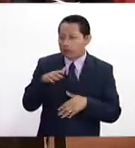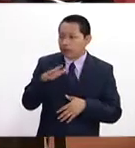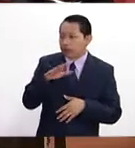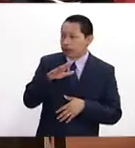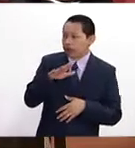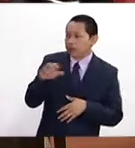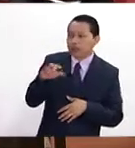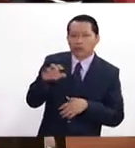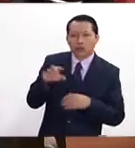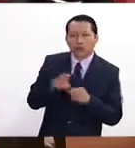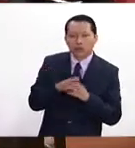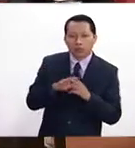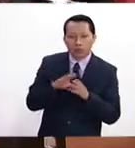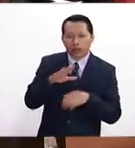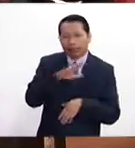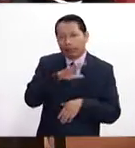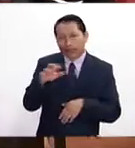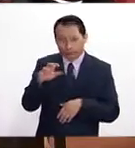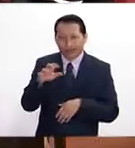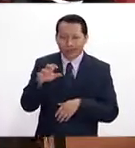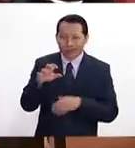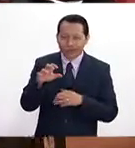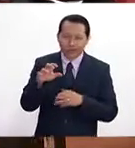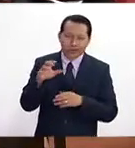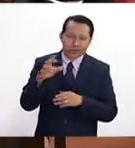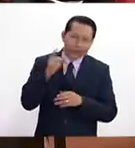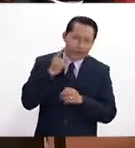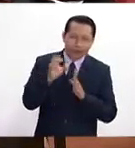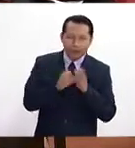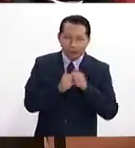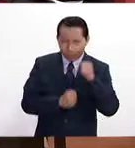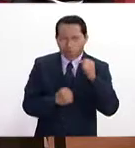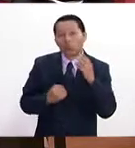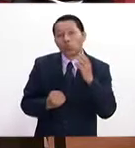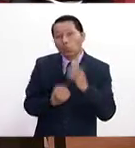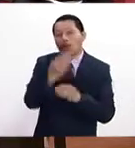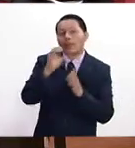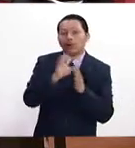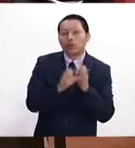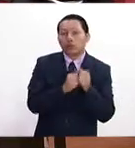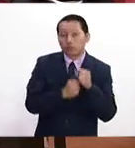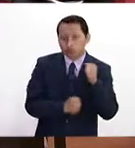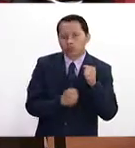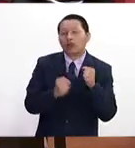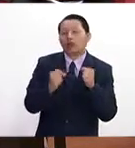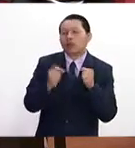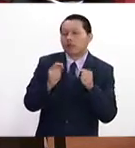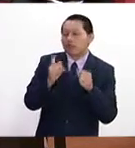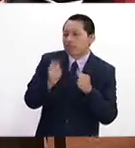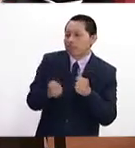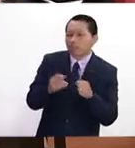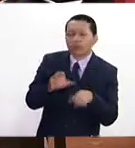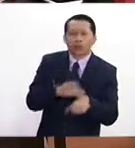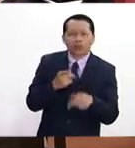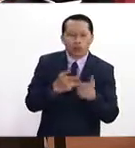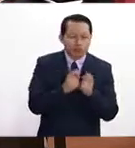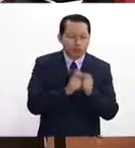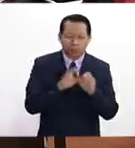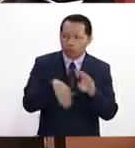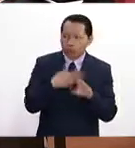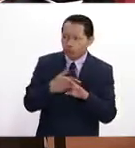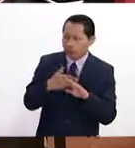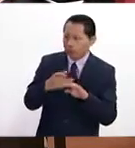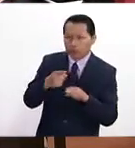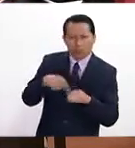500 constituyentes para que hagan una nueva constitución. ¿Qué significaría esto? ¿Por qué la oposición, para que entienda un poco más